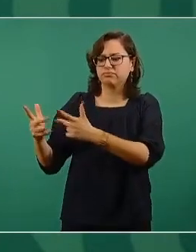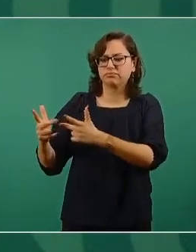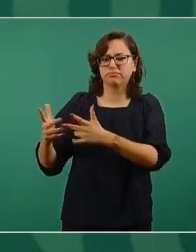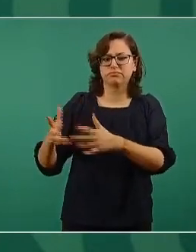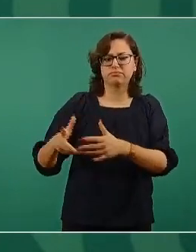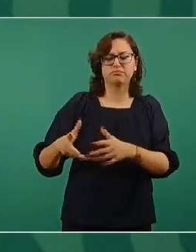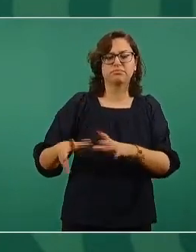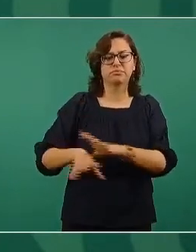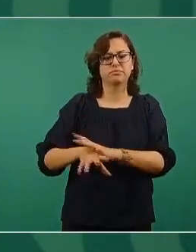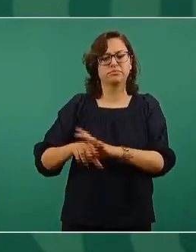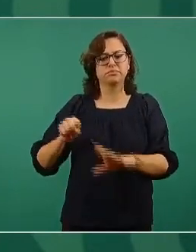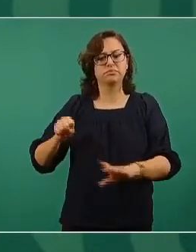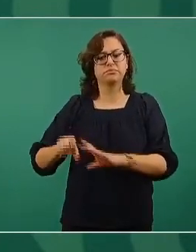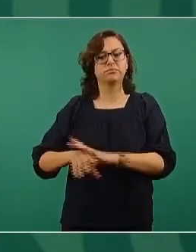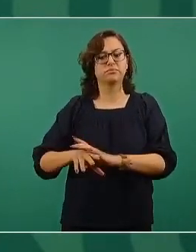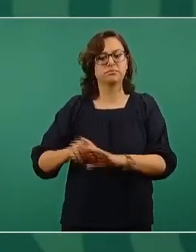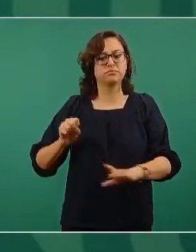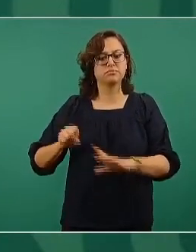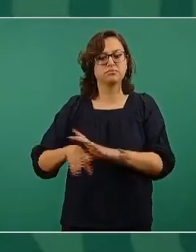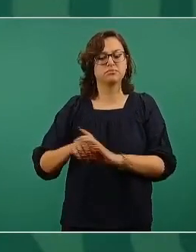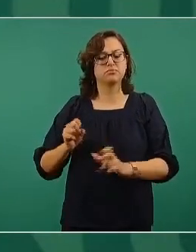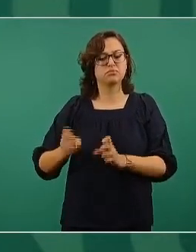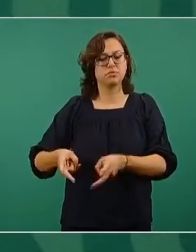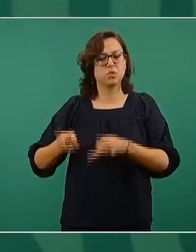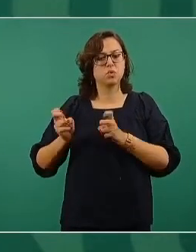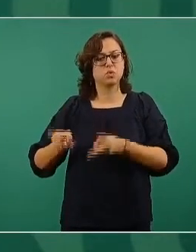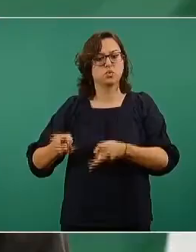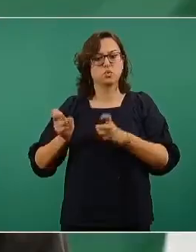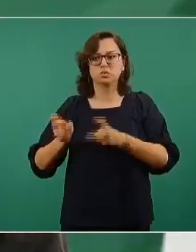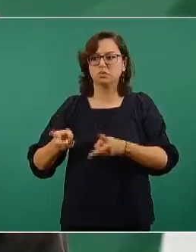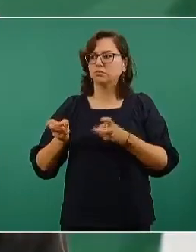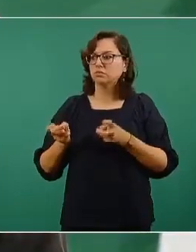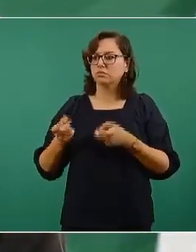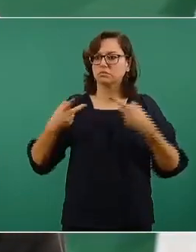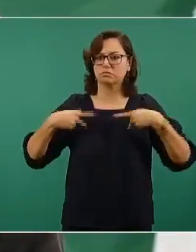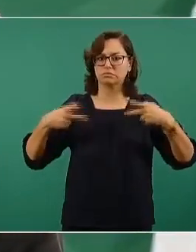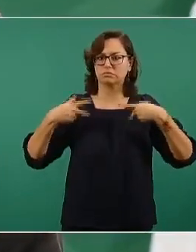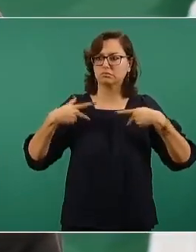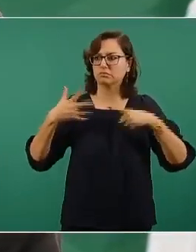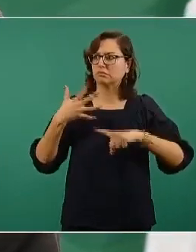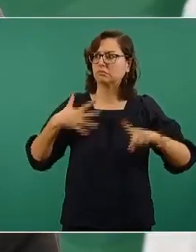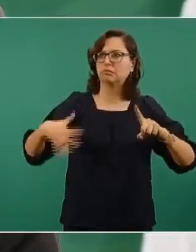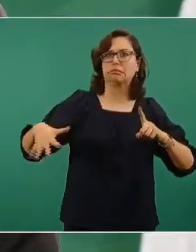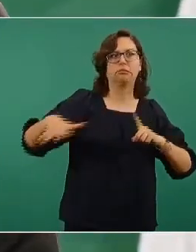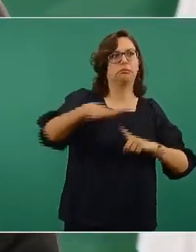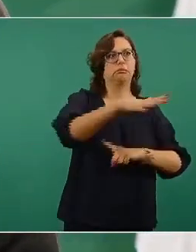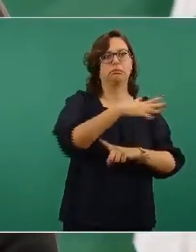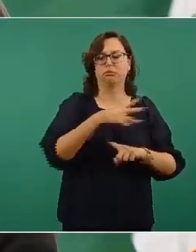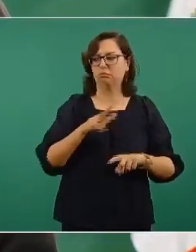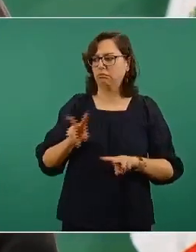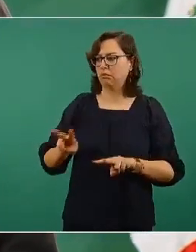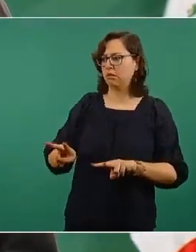causaron mucha preocupación por el peligro que